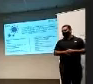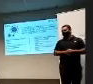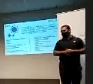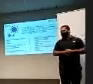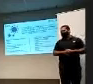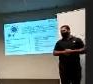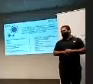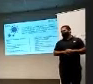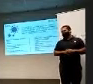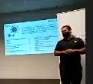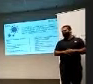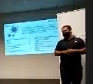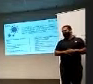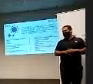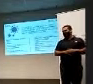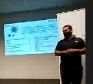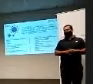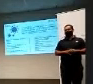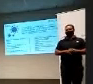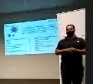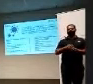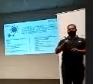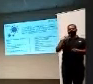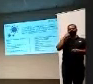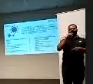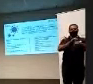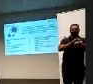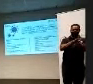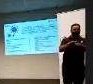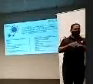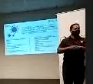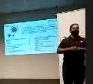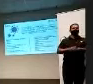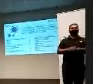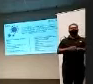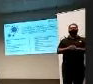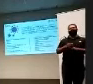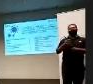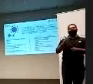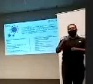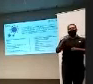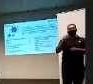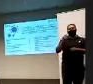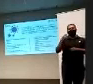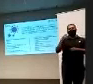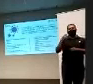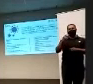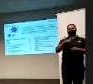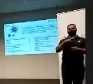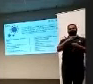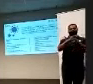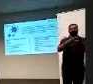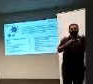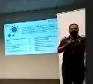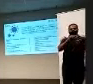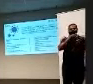conocido como disgeusia o anosmia. Causaba también congestión nasal, conjuntivitis, dolor de garganta,